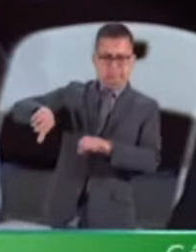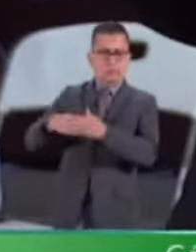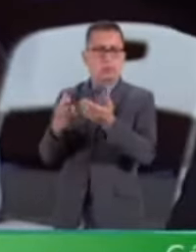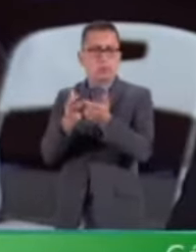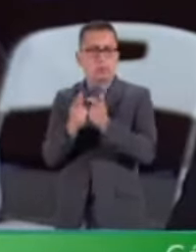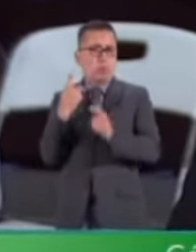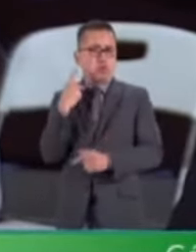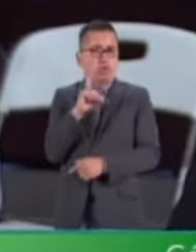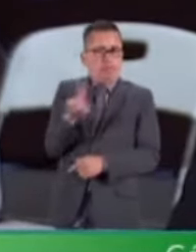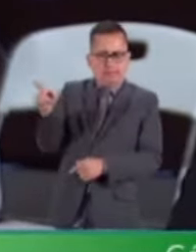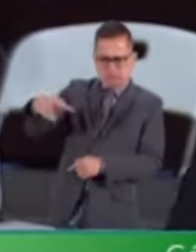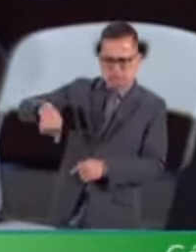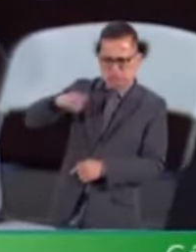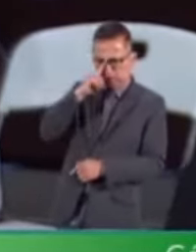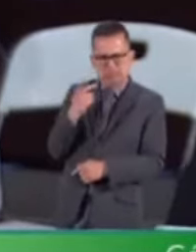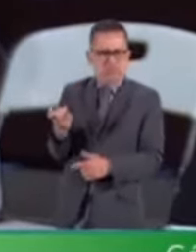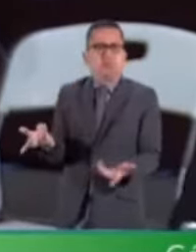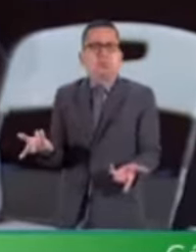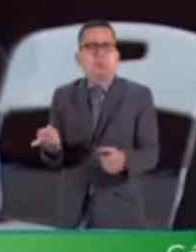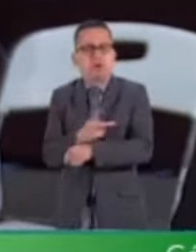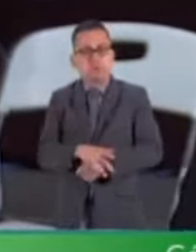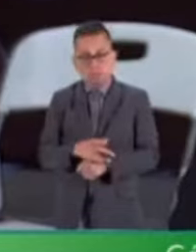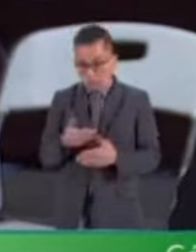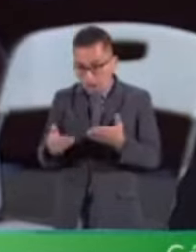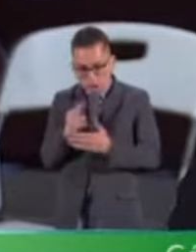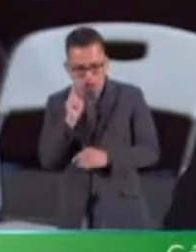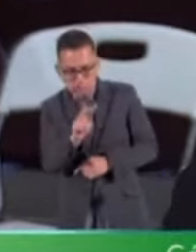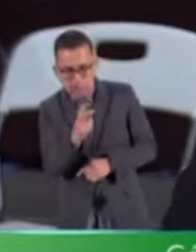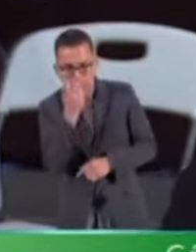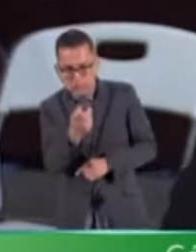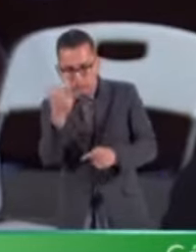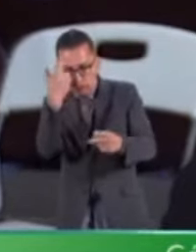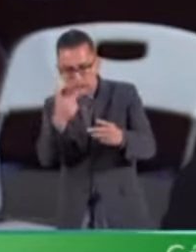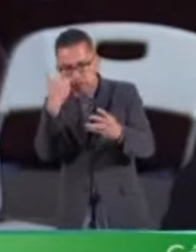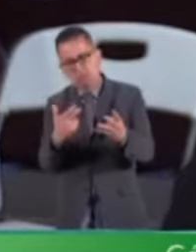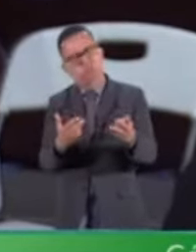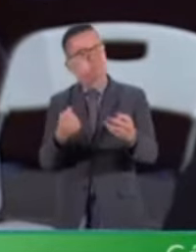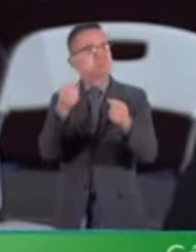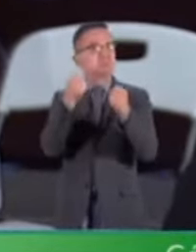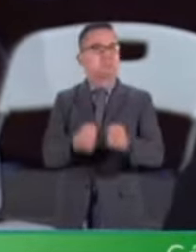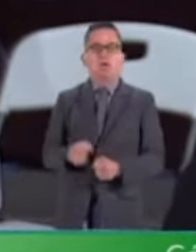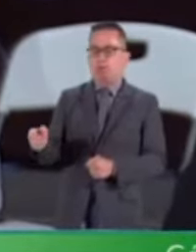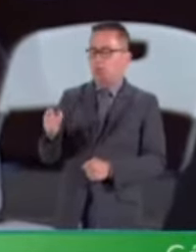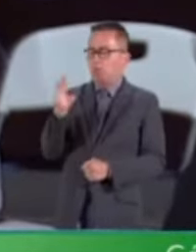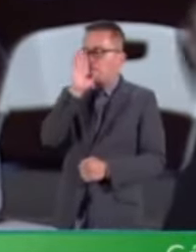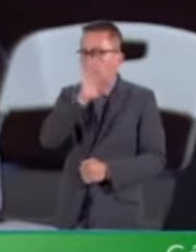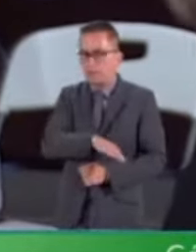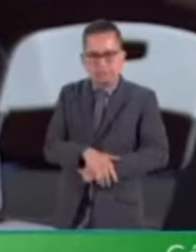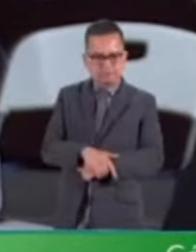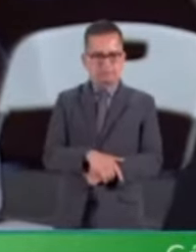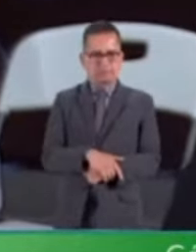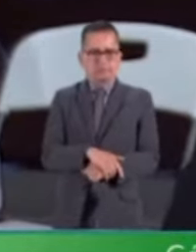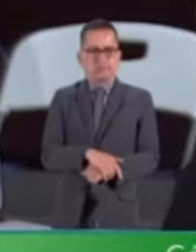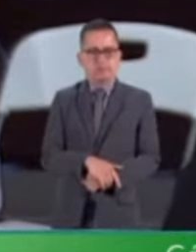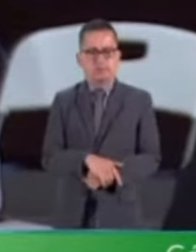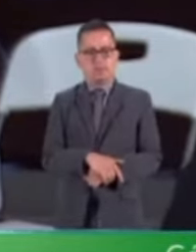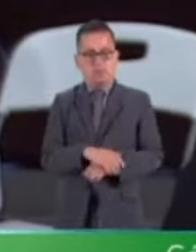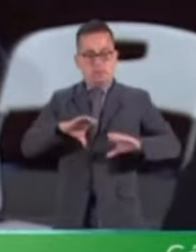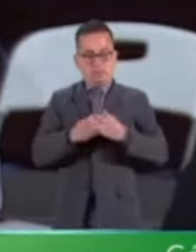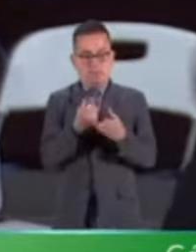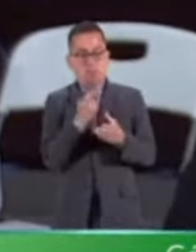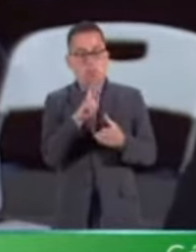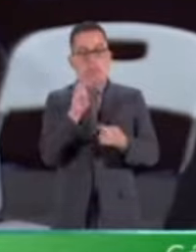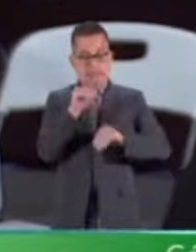que volverían a morir al escuchar razones tan torcidas? No, el poder